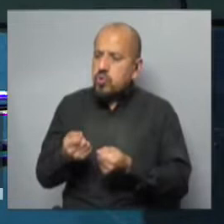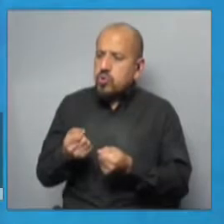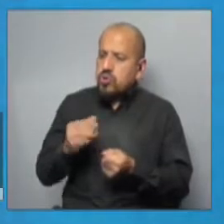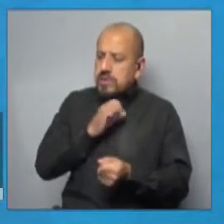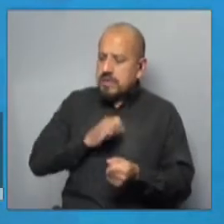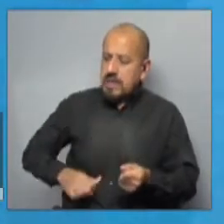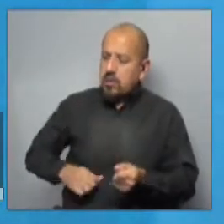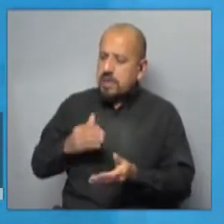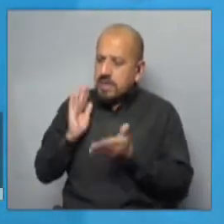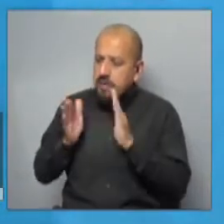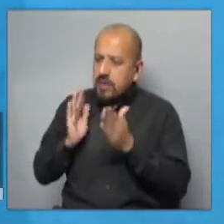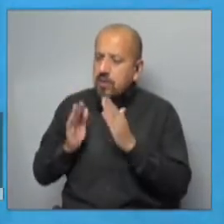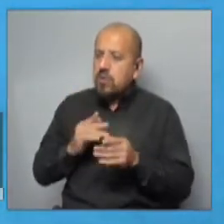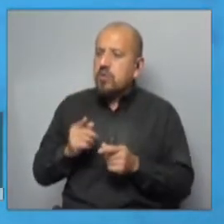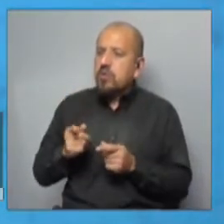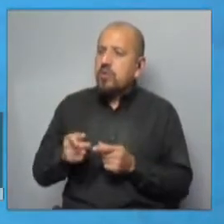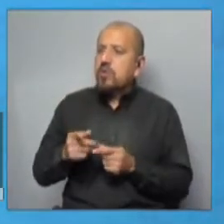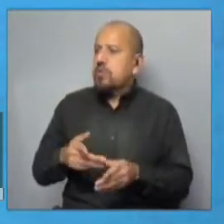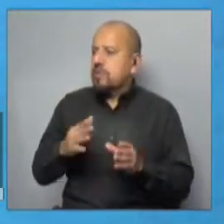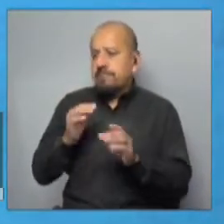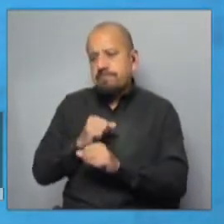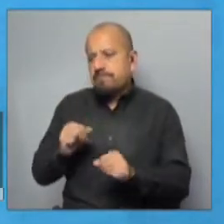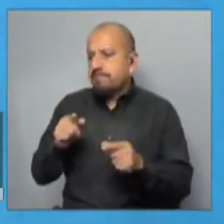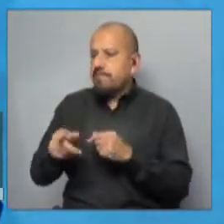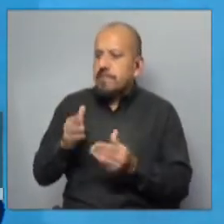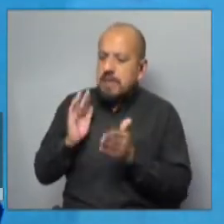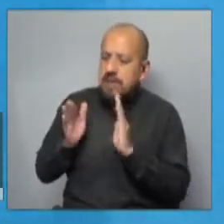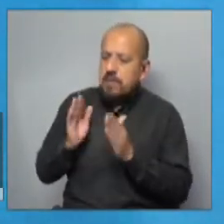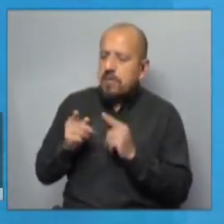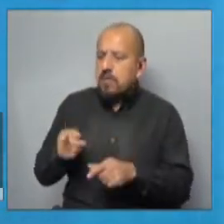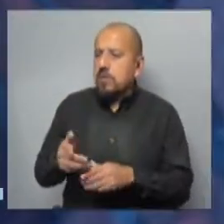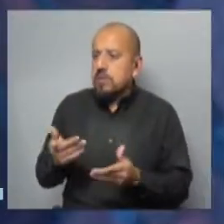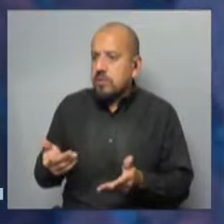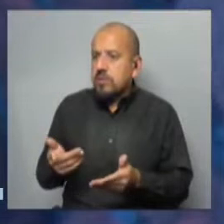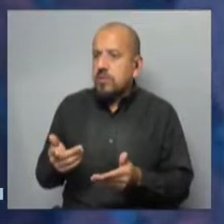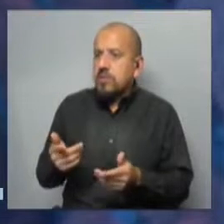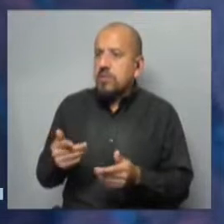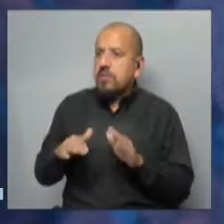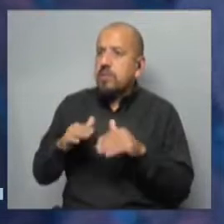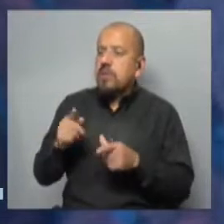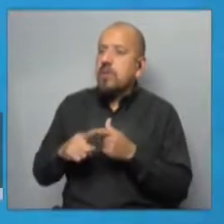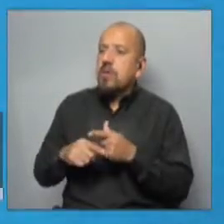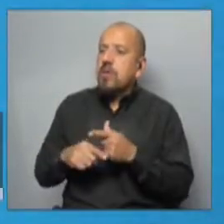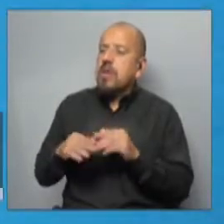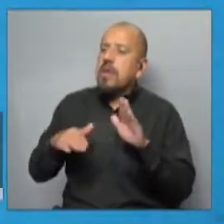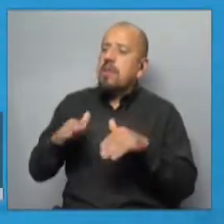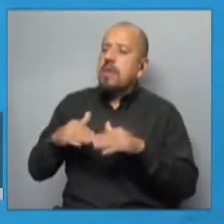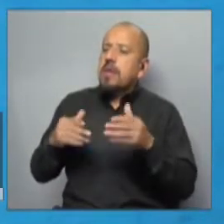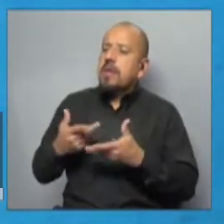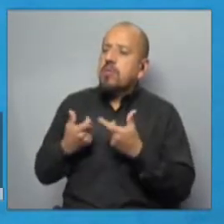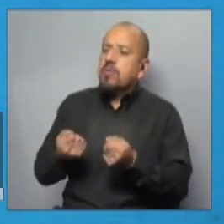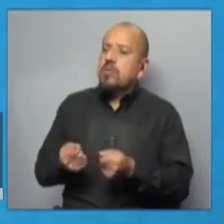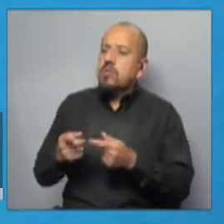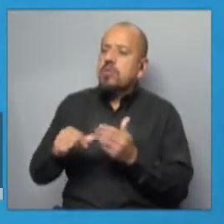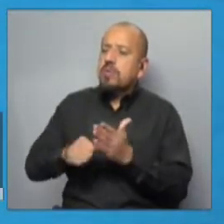tratamientos recién mencionábamos no no se puede generalizar los tratamientos eso varía mucho de realidad y en razón y depende del apoyo que se pueda tener